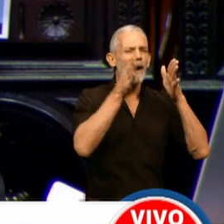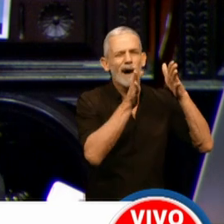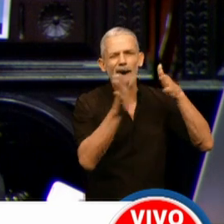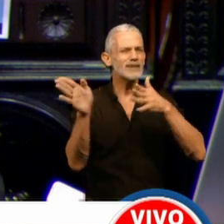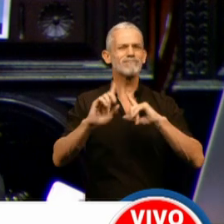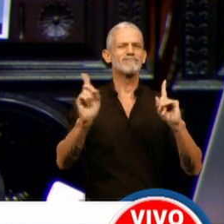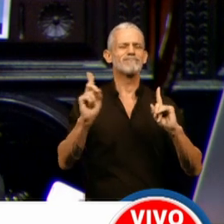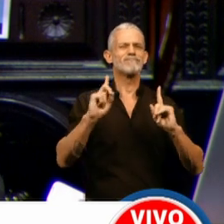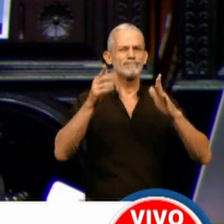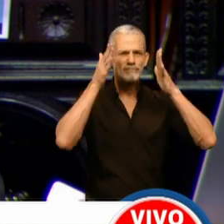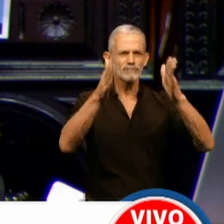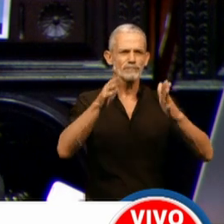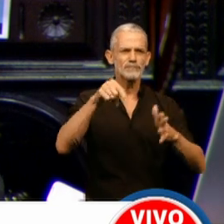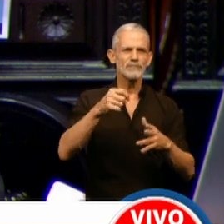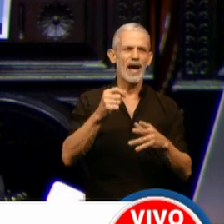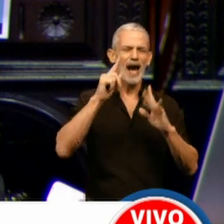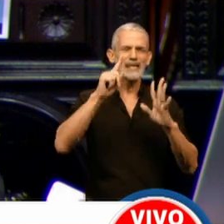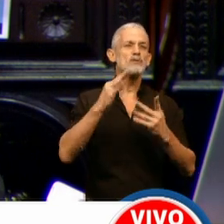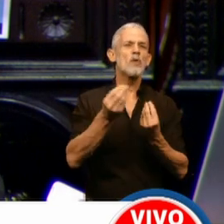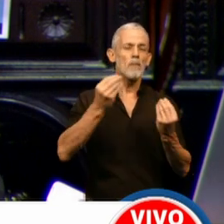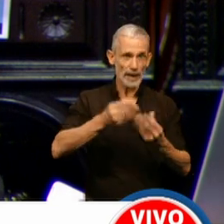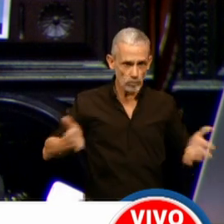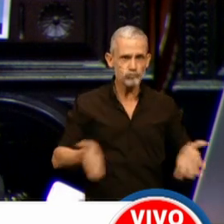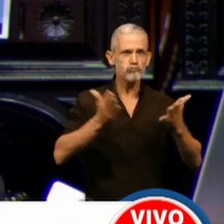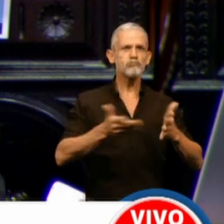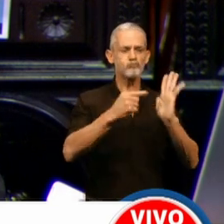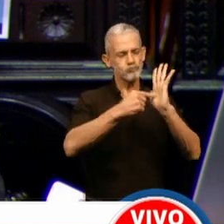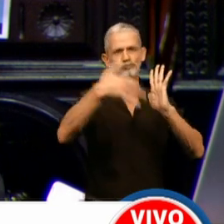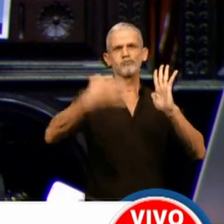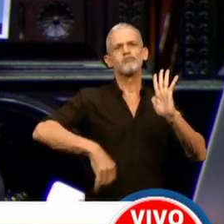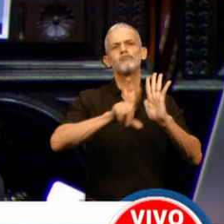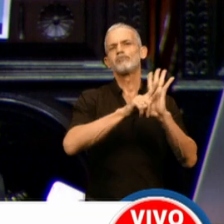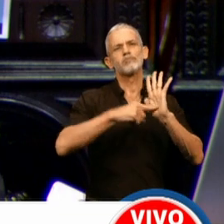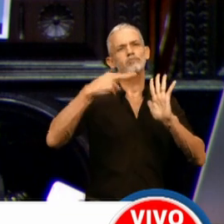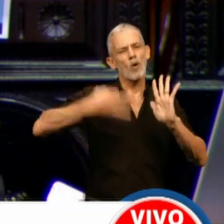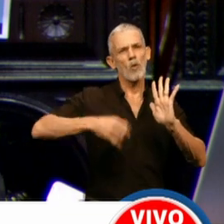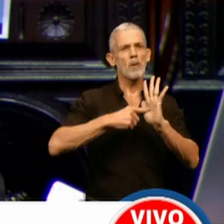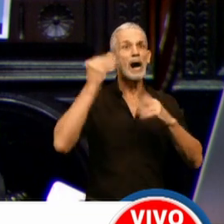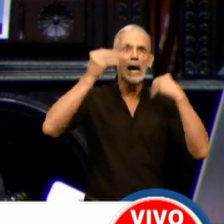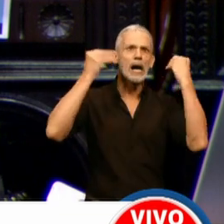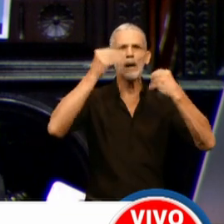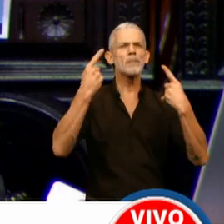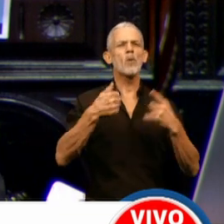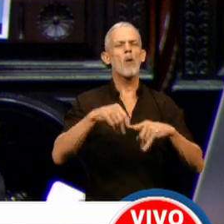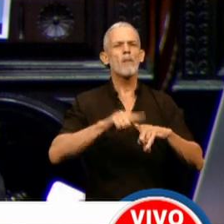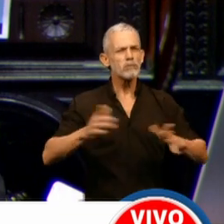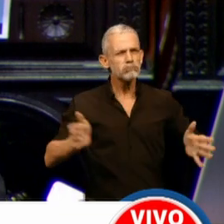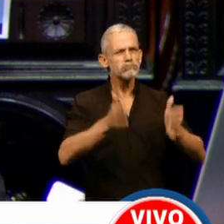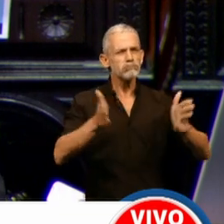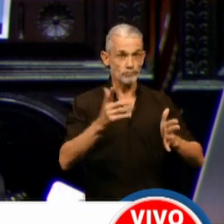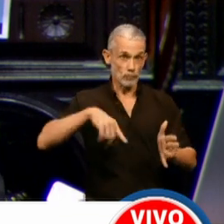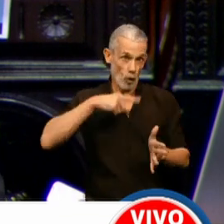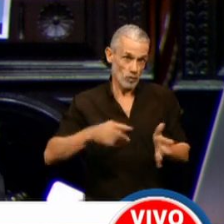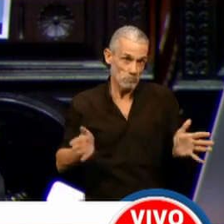de la el proyecto lo que apunta es a incentivar el cumplimiento de la ley si están tan preocupados por ese incentivo que se